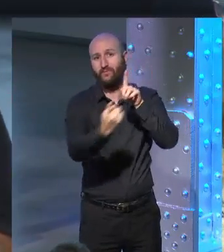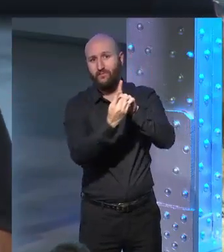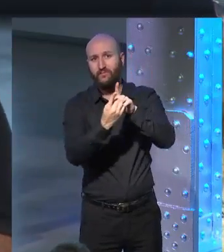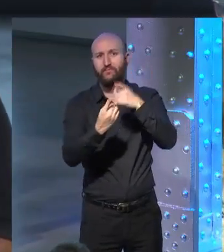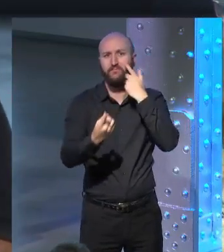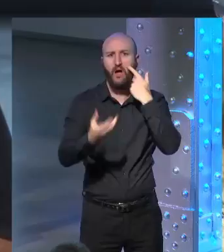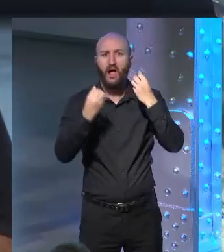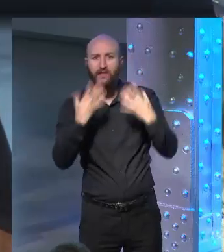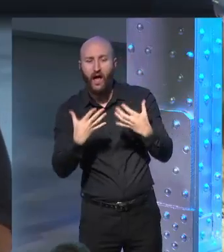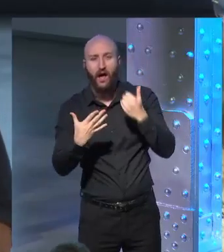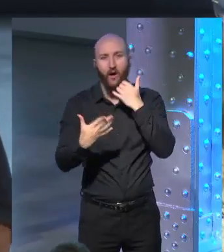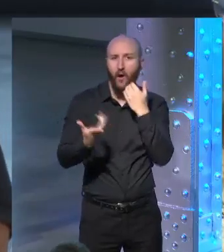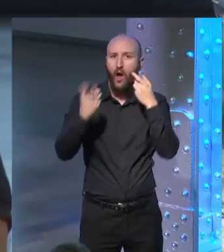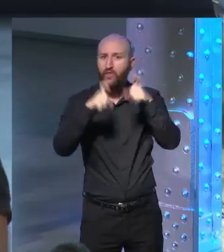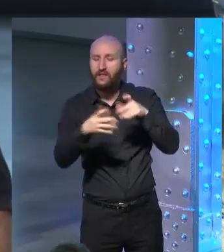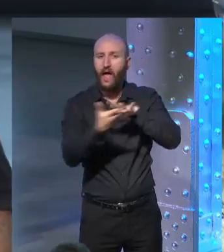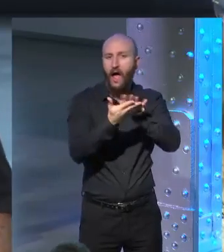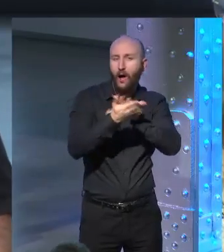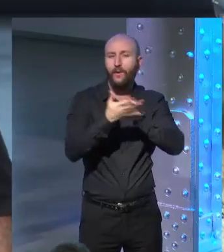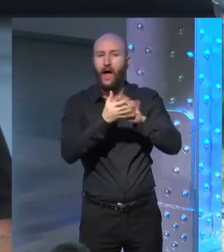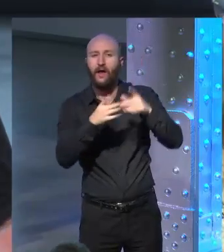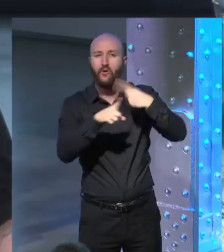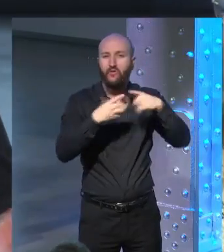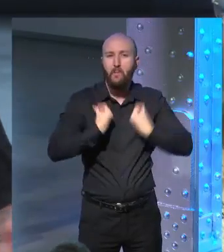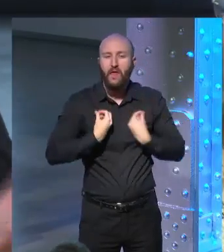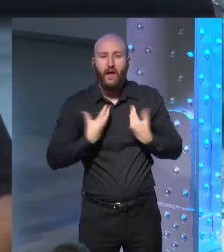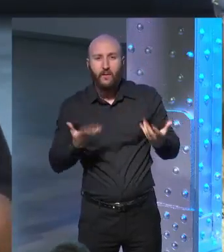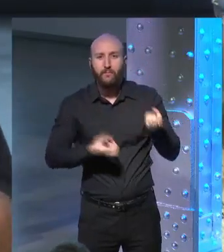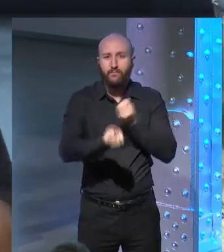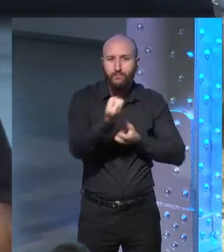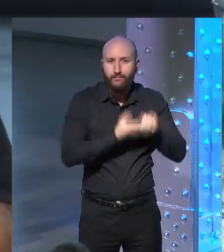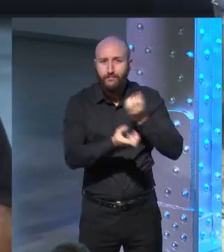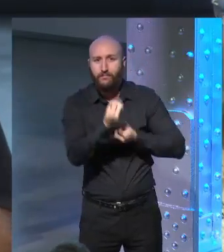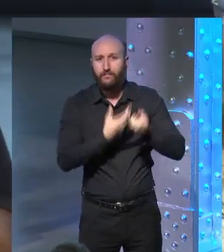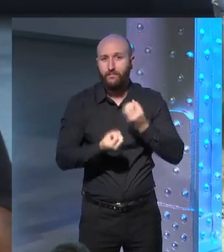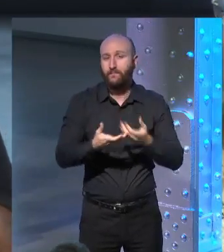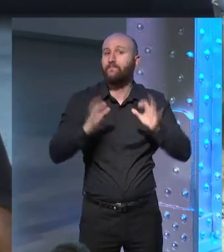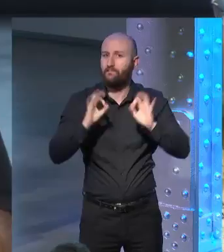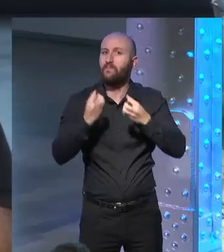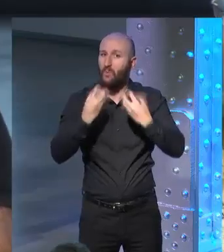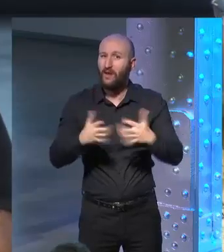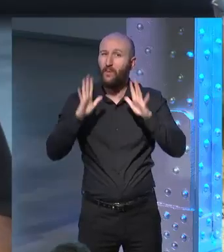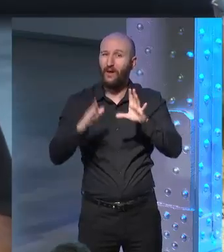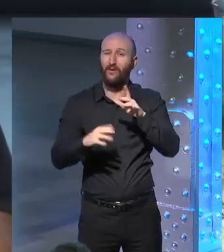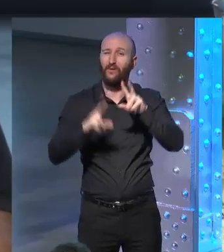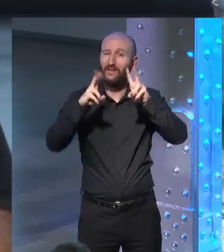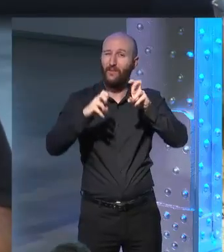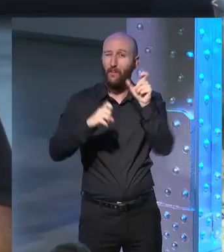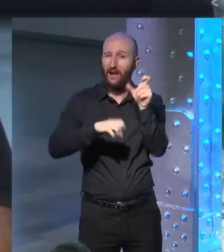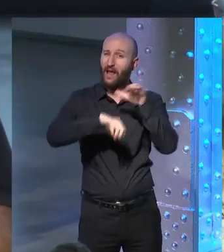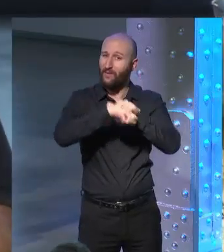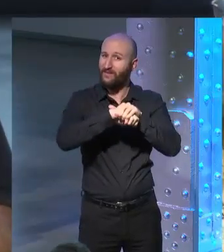DT Bar de vez en cuando para hablar de nuestras cosas. Y bueno, es bueno, pero el concepto de amistad,